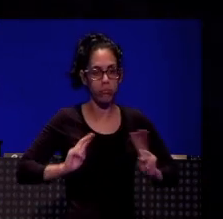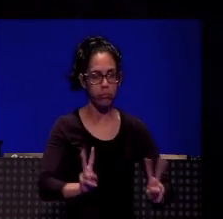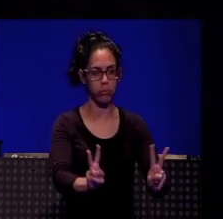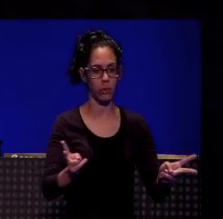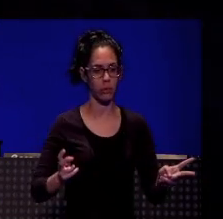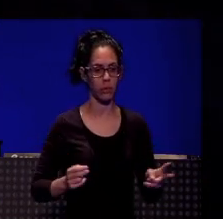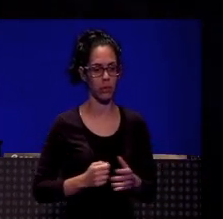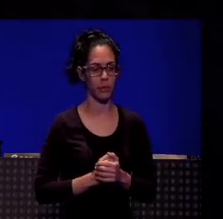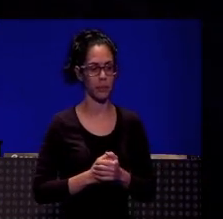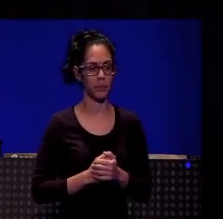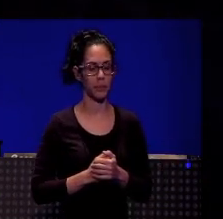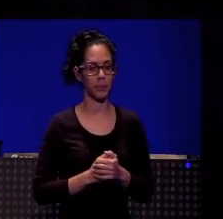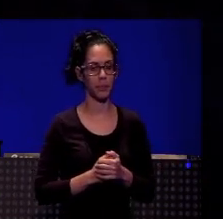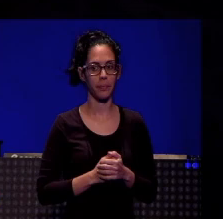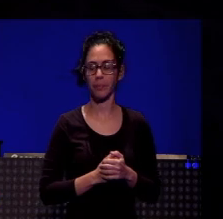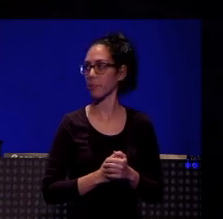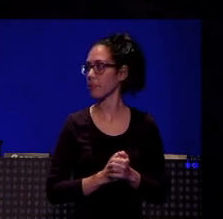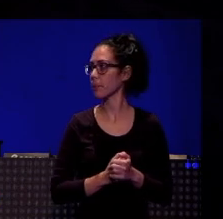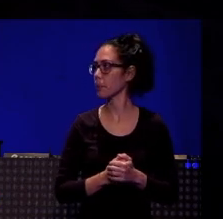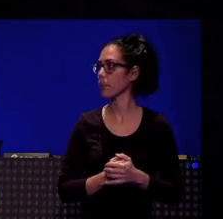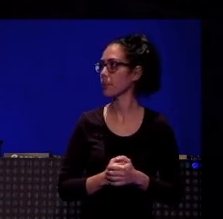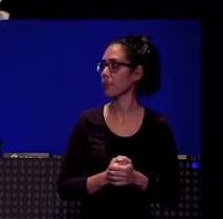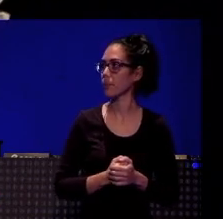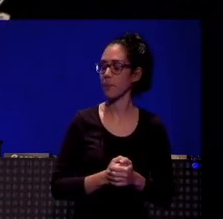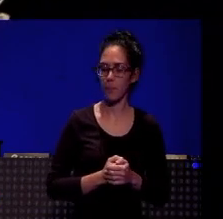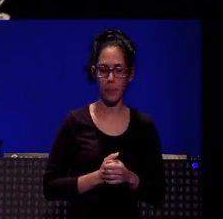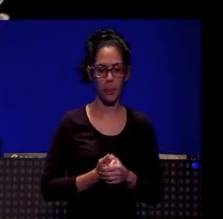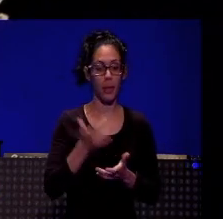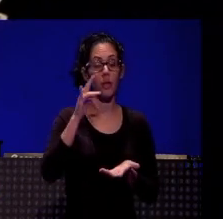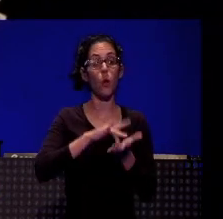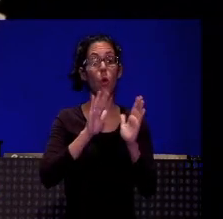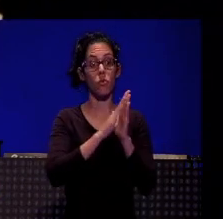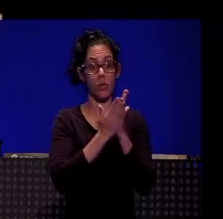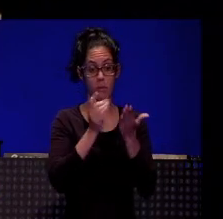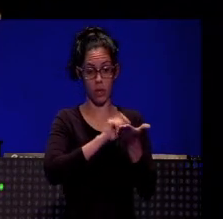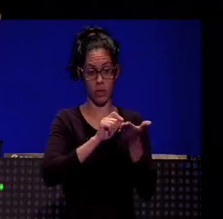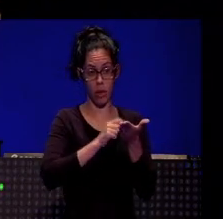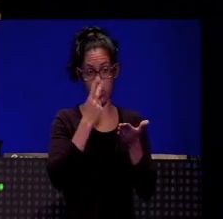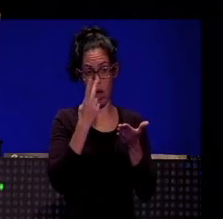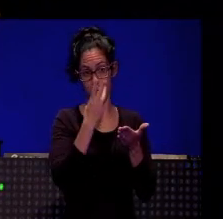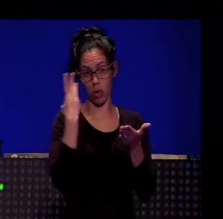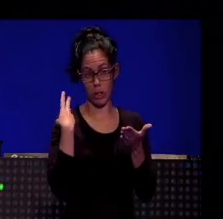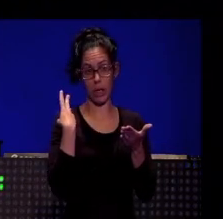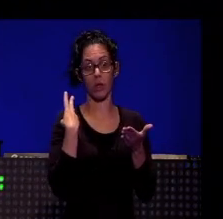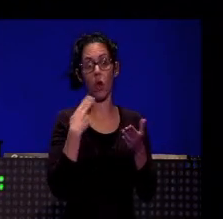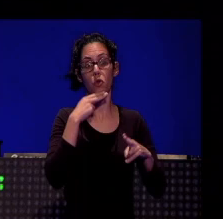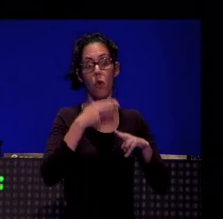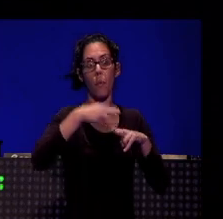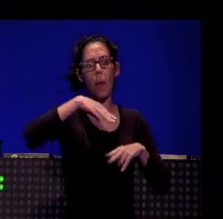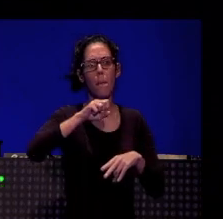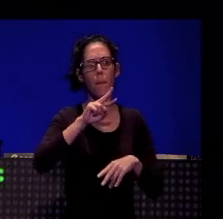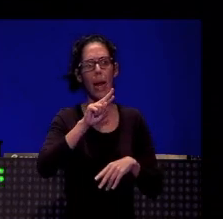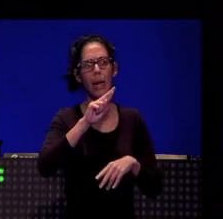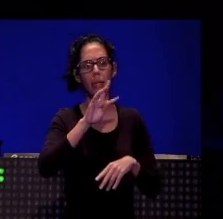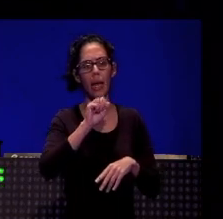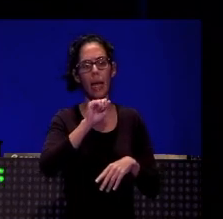que es que por ejemplo cuando dice que escribió un libro vale hace como dos o tres años muy chulos de marte y rufus que lo escribo